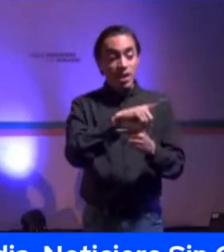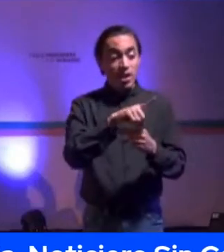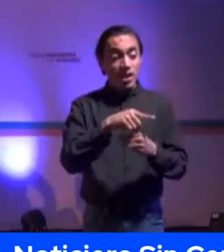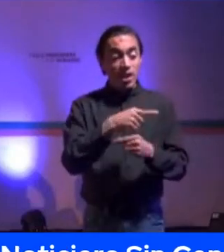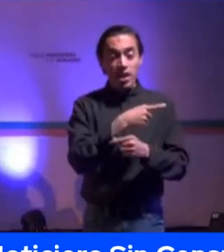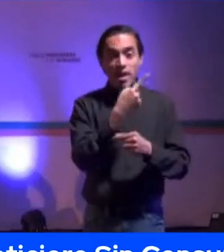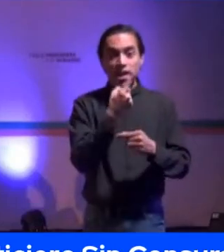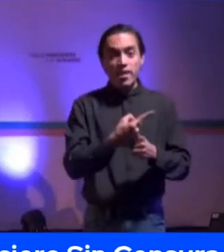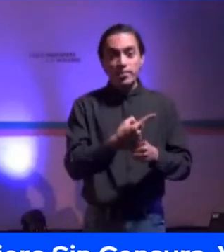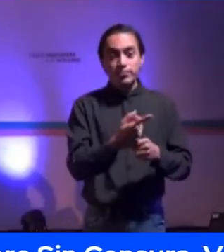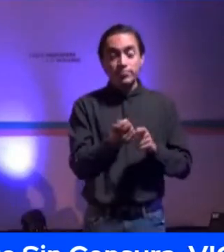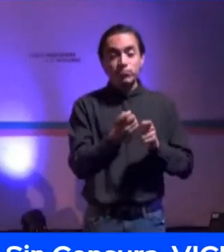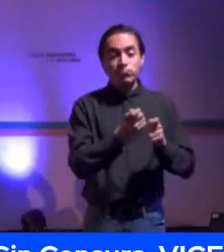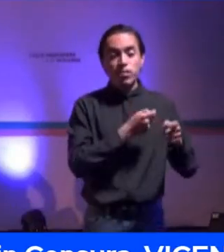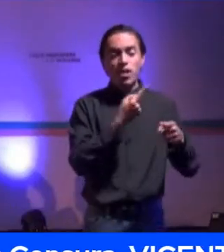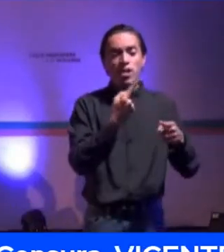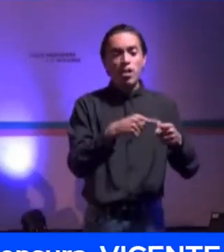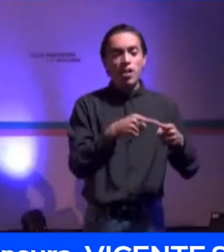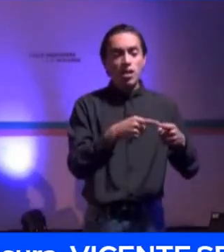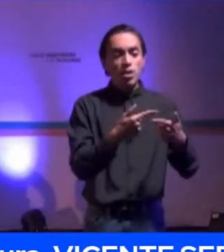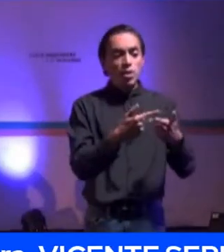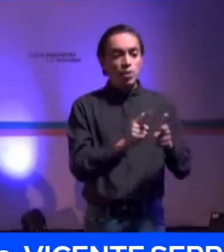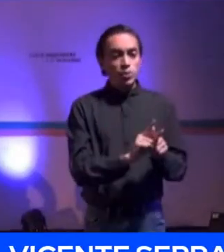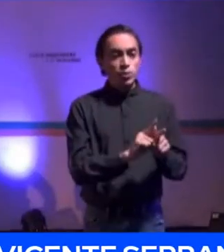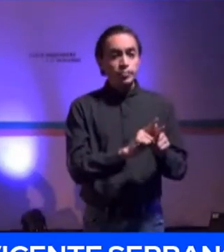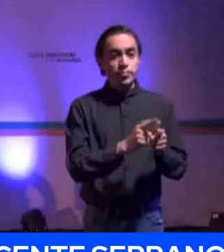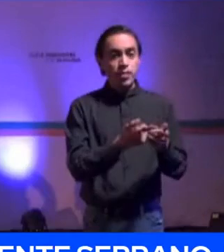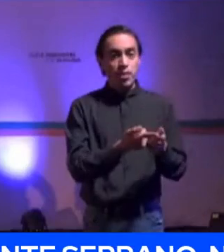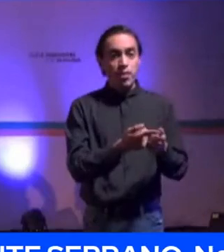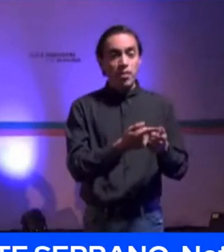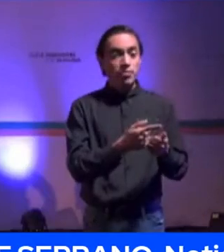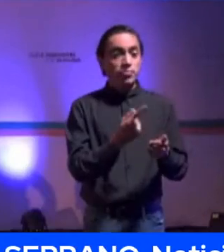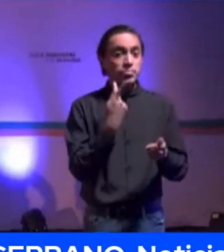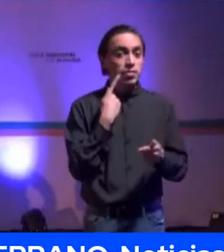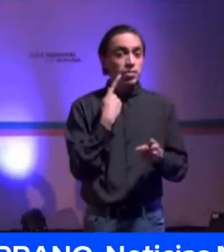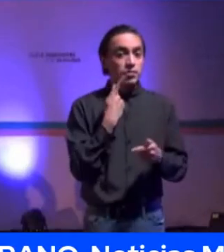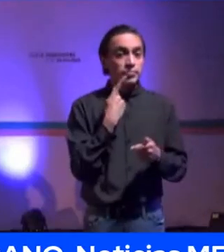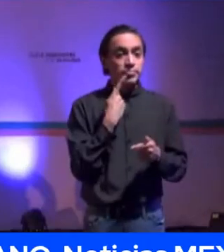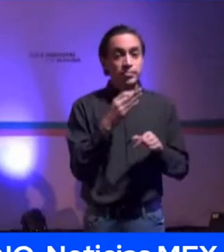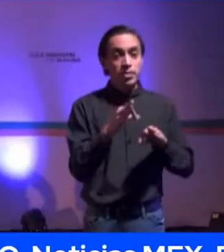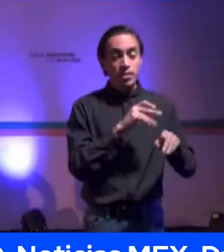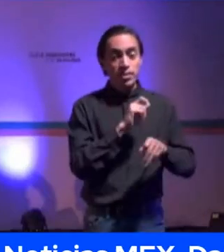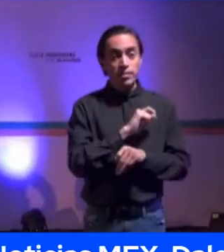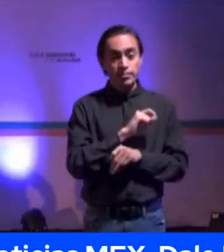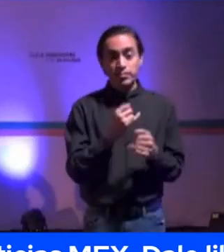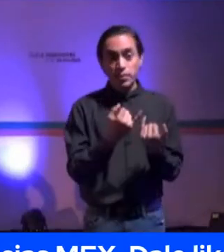cierto, y les agradezco la generosidad en el pueblo por habernos recibido.